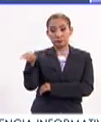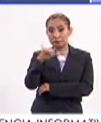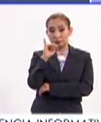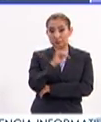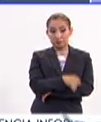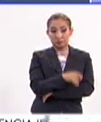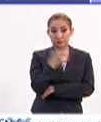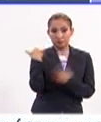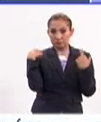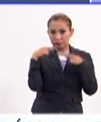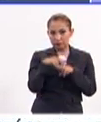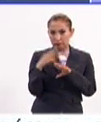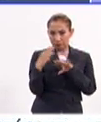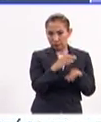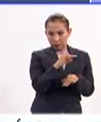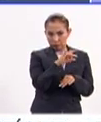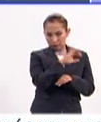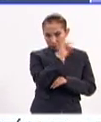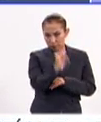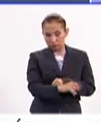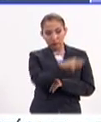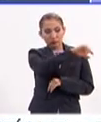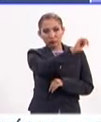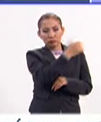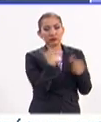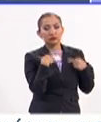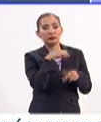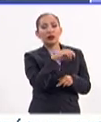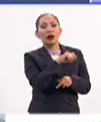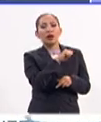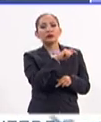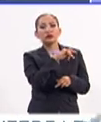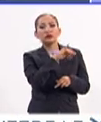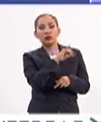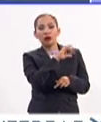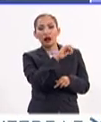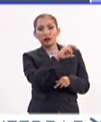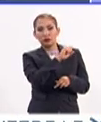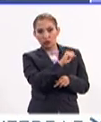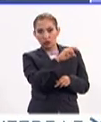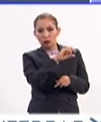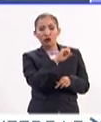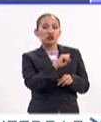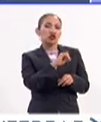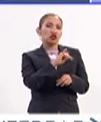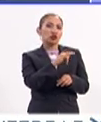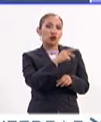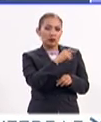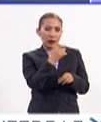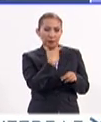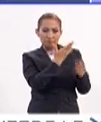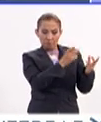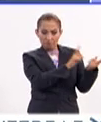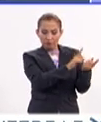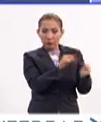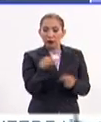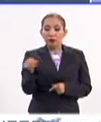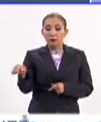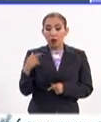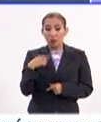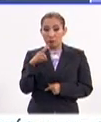fue maestro de Cosío Villegas, su maestro fue Antonio Caso en sociología. Pero cuando, por